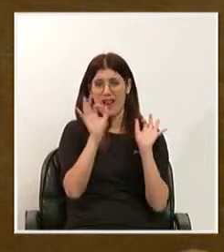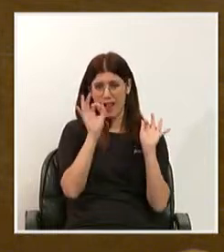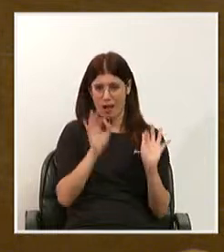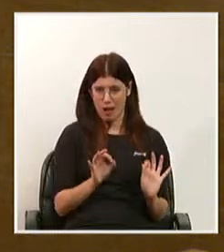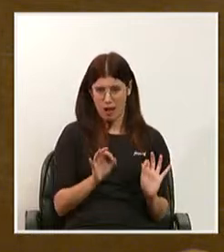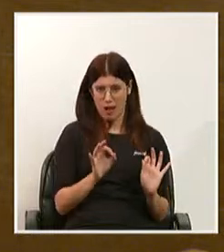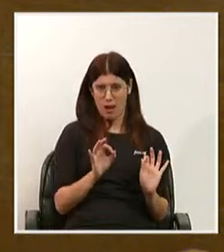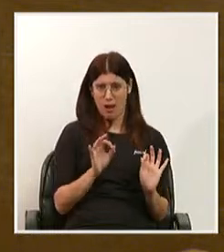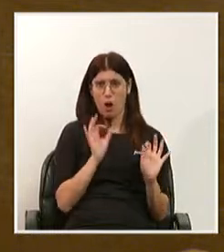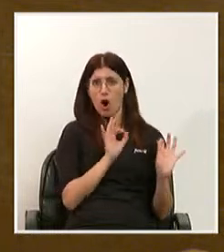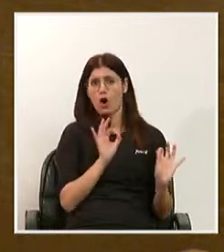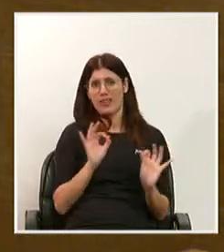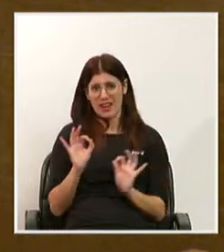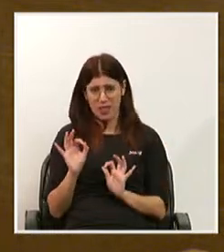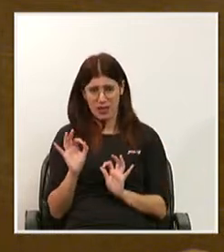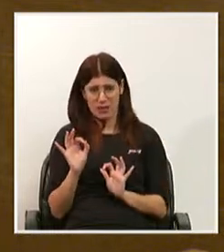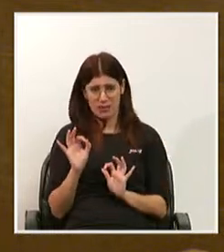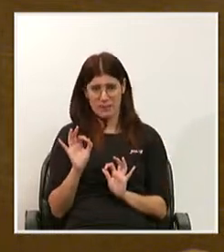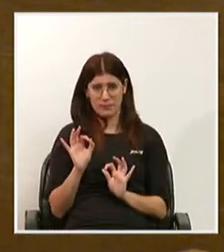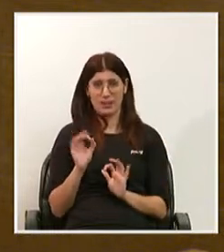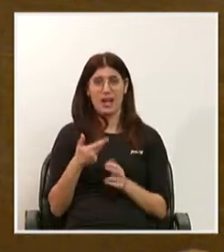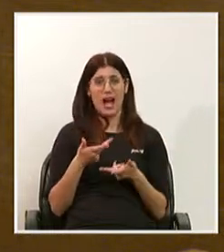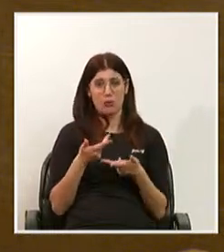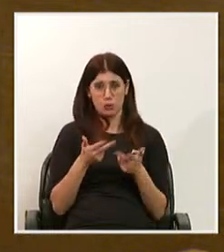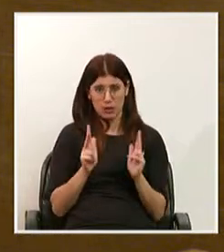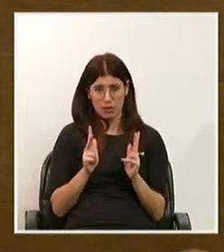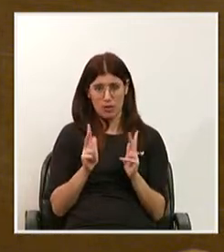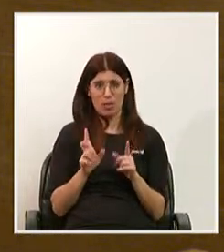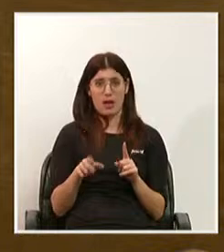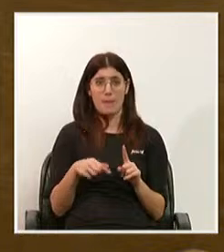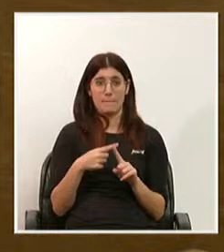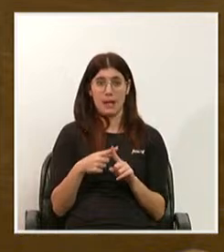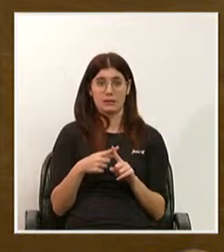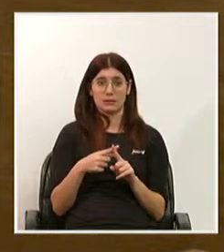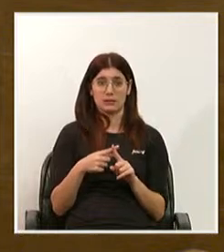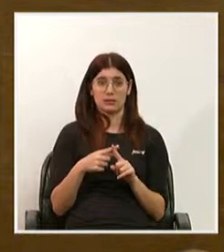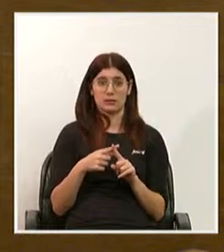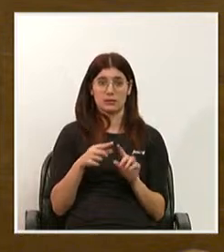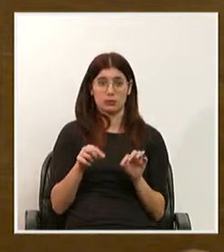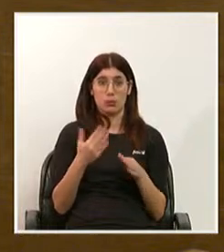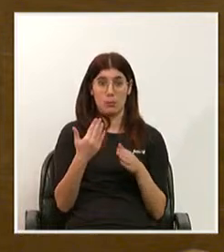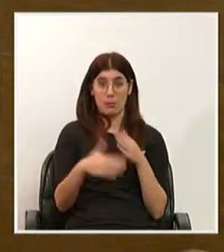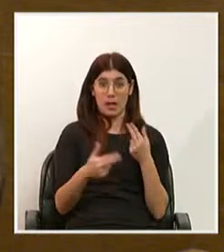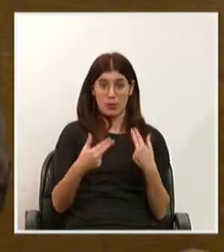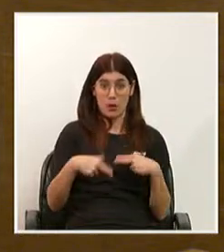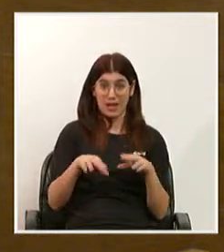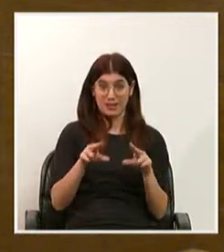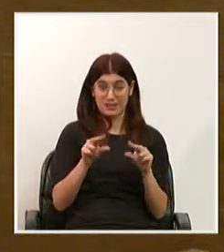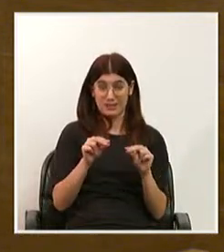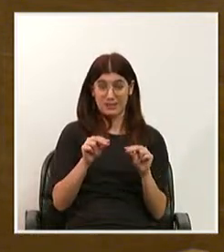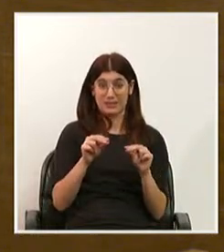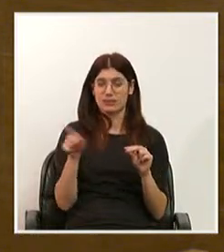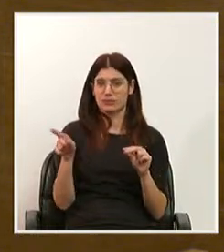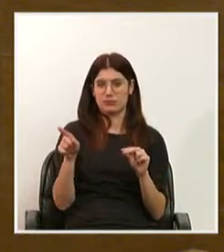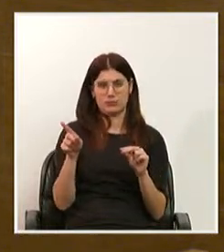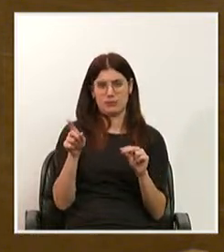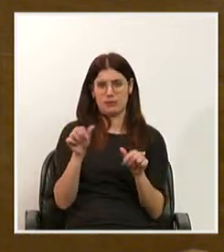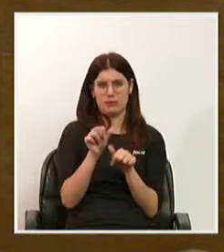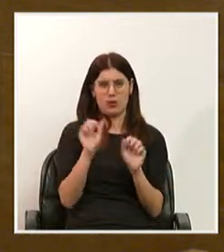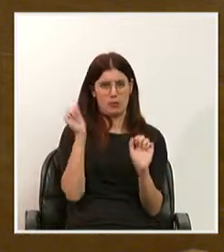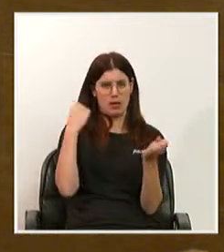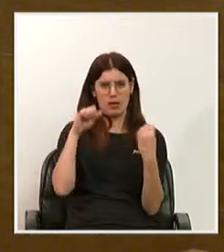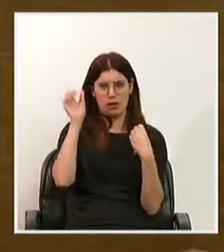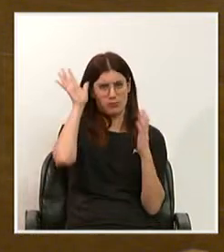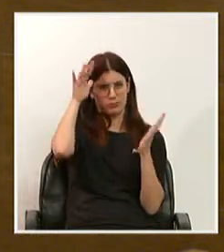legal nada autorizada y antes de finalizar su plazo actuó de manera desproporcionada